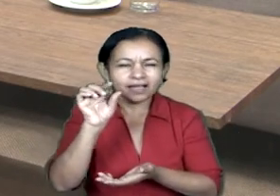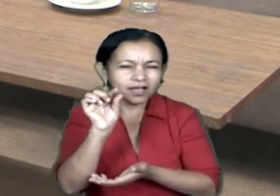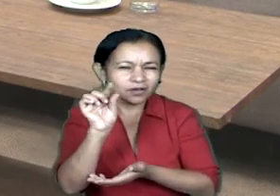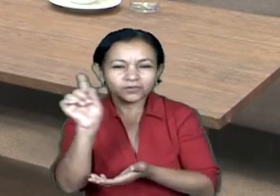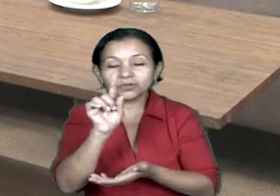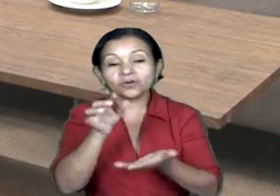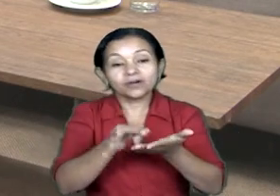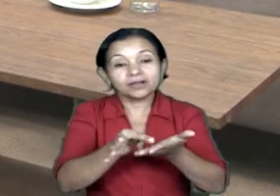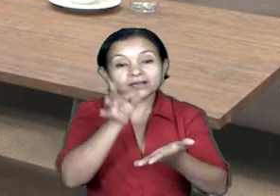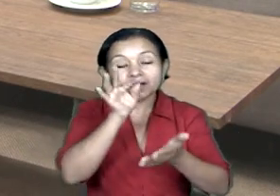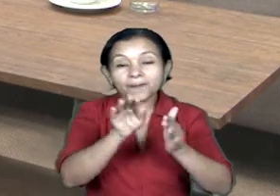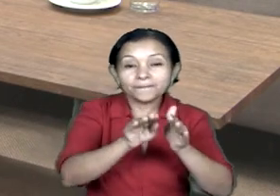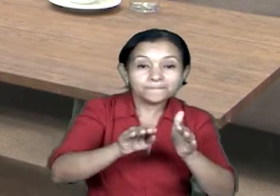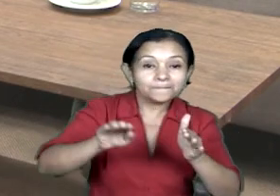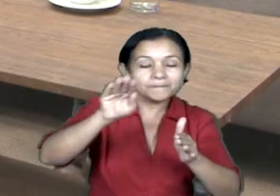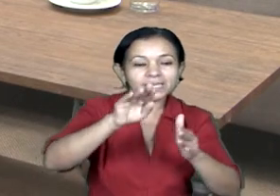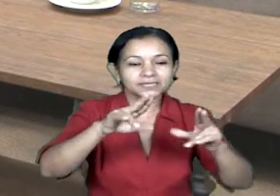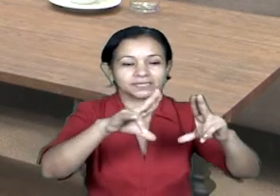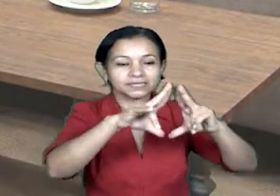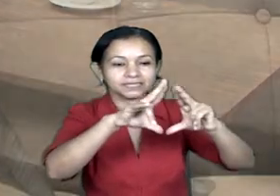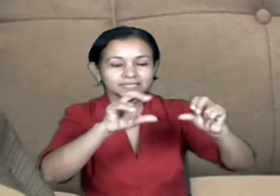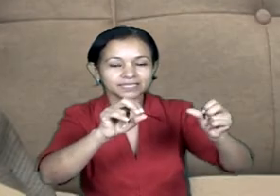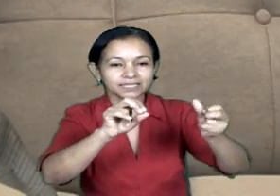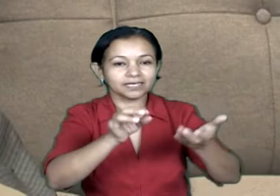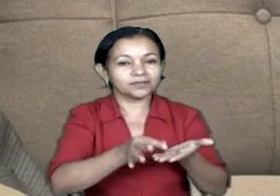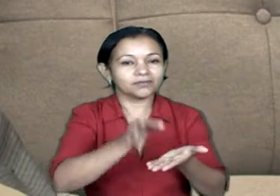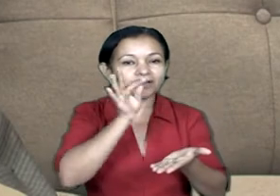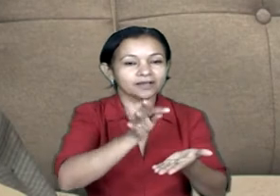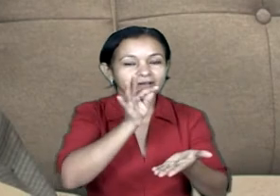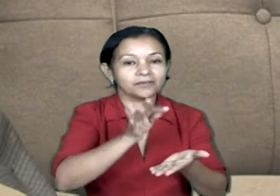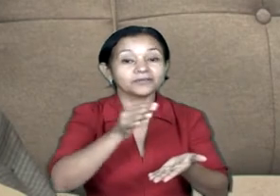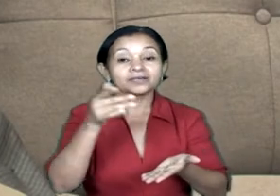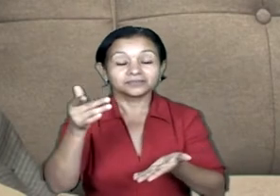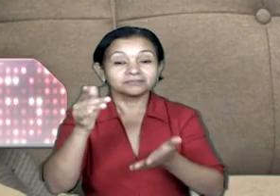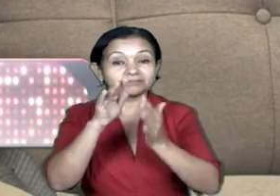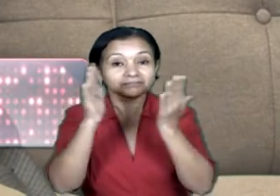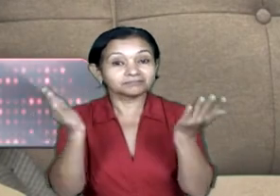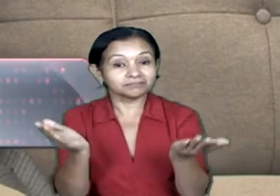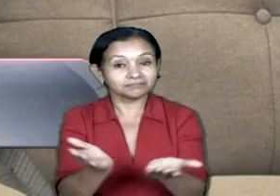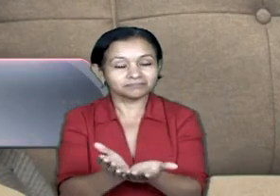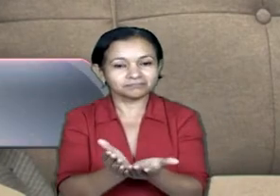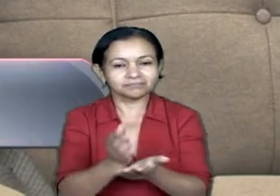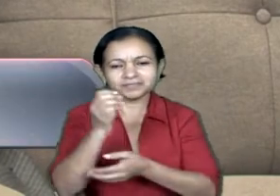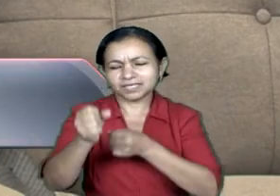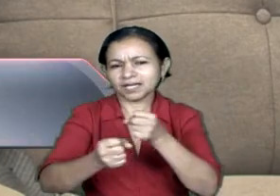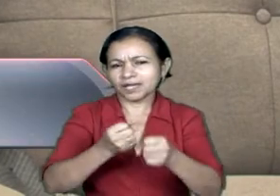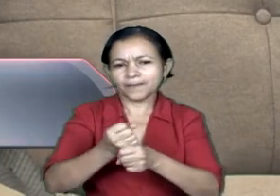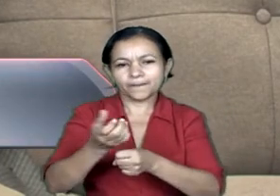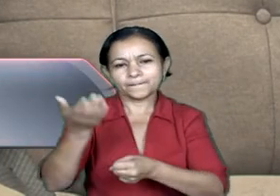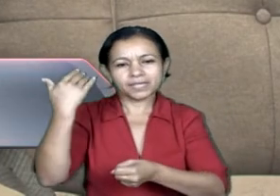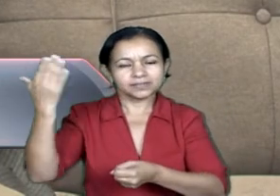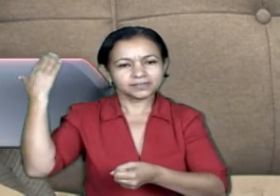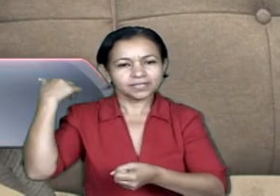café. Ahora café nicaragüense es el mejor café del mundo, porque año pasado, ¿no?, en el mes